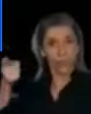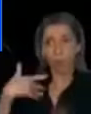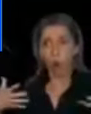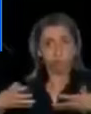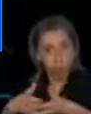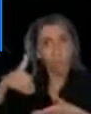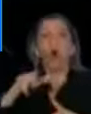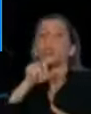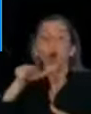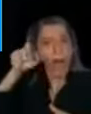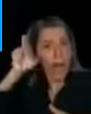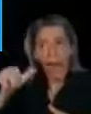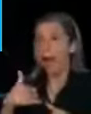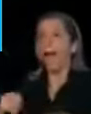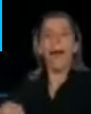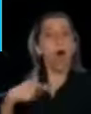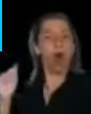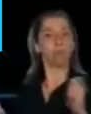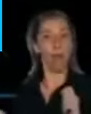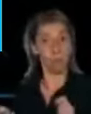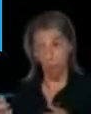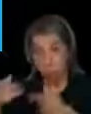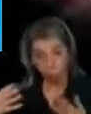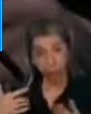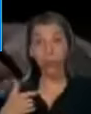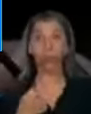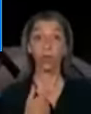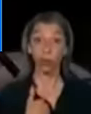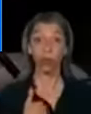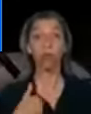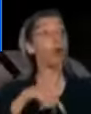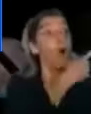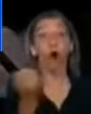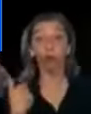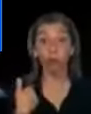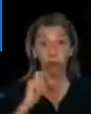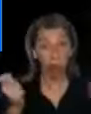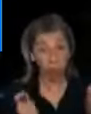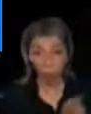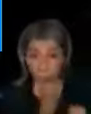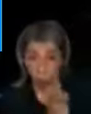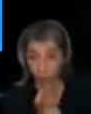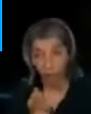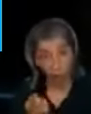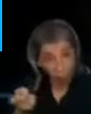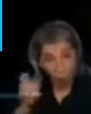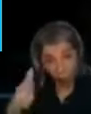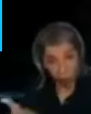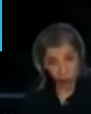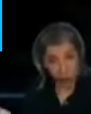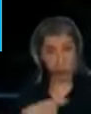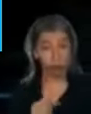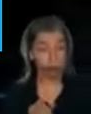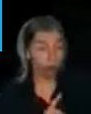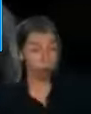digamos, que no van a poder hacer nunca. Claro. Pero, ¿yo qué creo? Yo creo que primero que nada, digamos, todos los